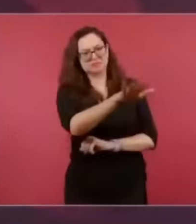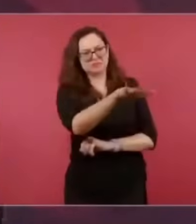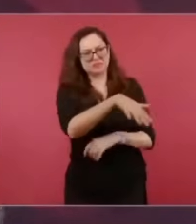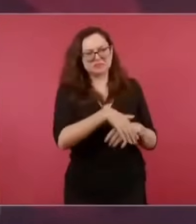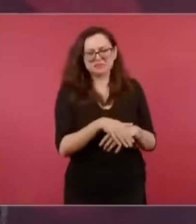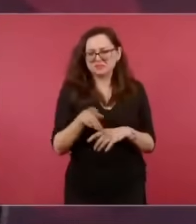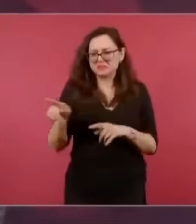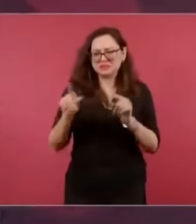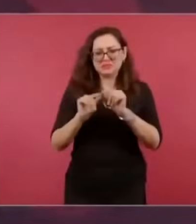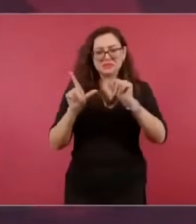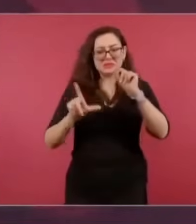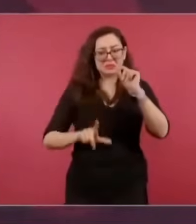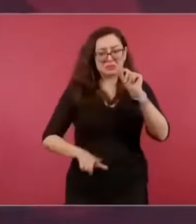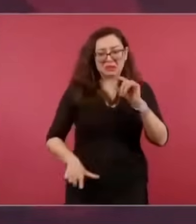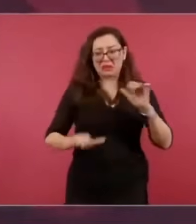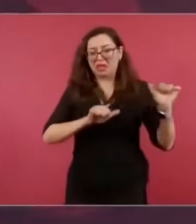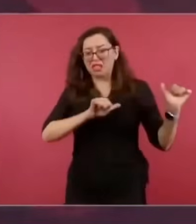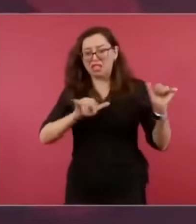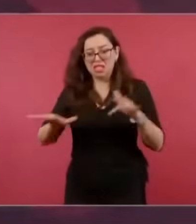para dominarlo,